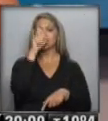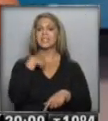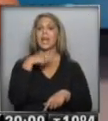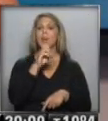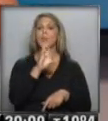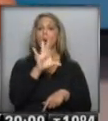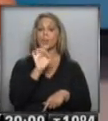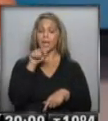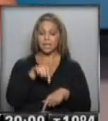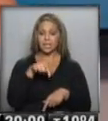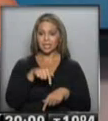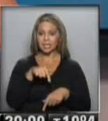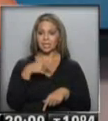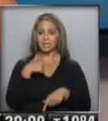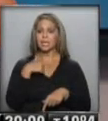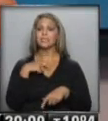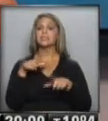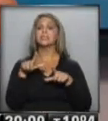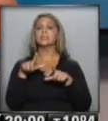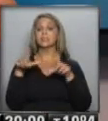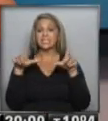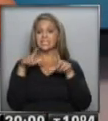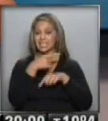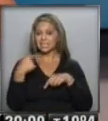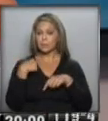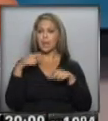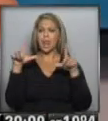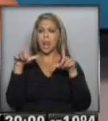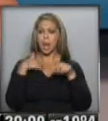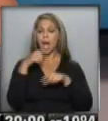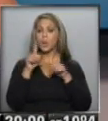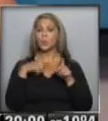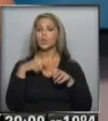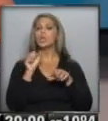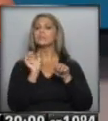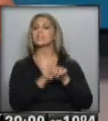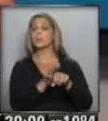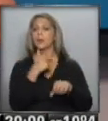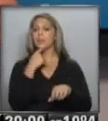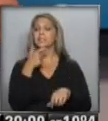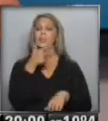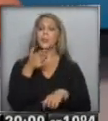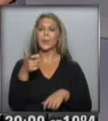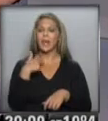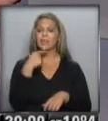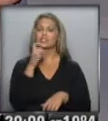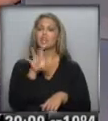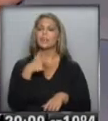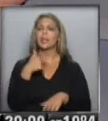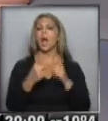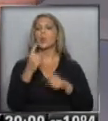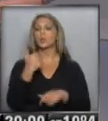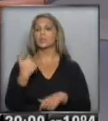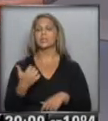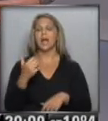de algunos medios, un brutal encubrimiento. A los golpes y las balas solo lo llamaron incidentes.